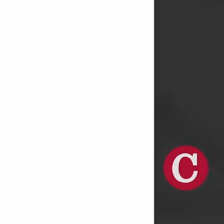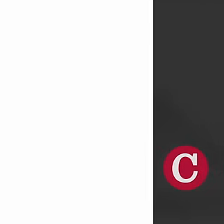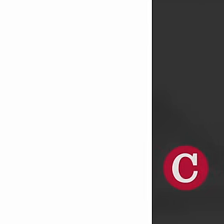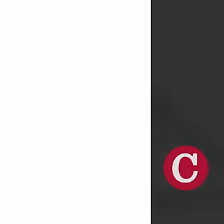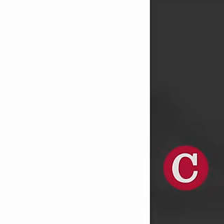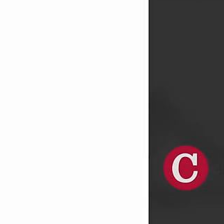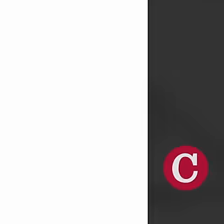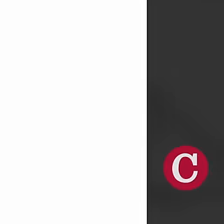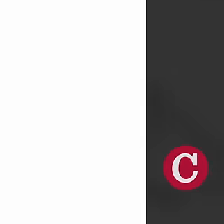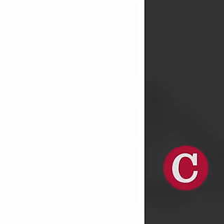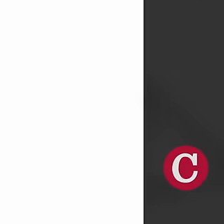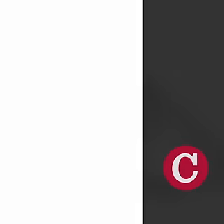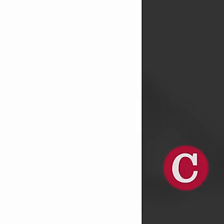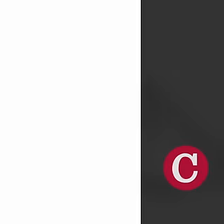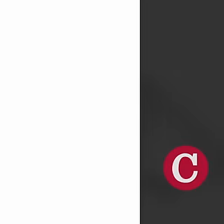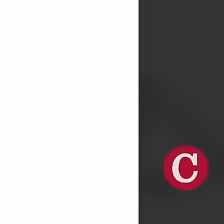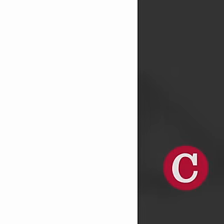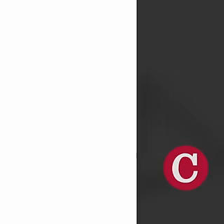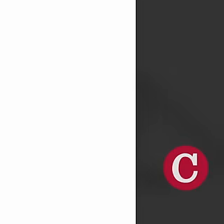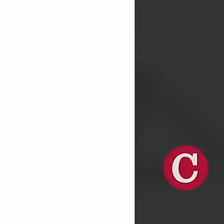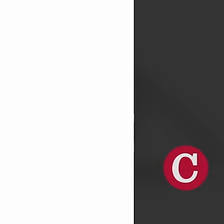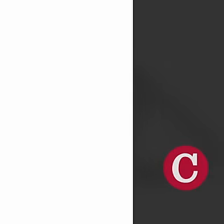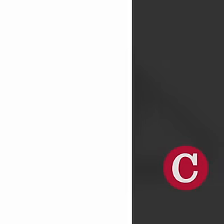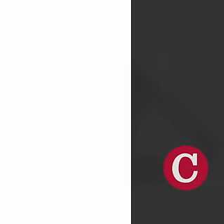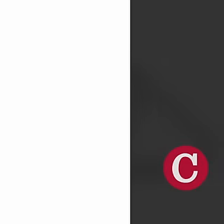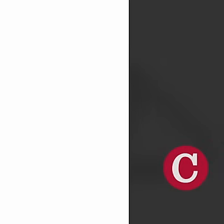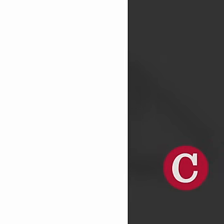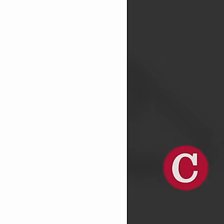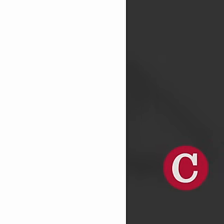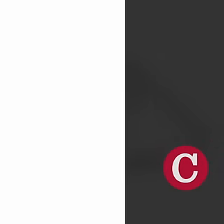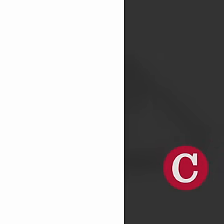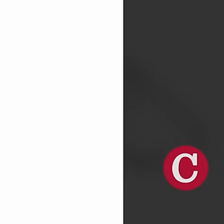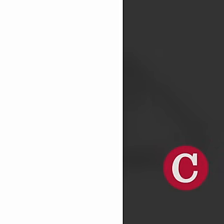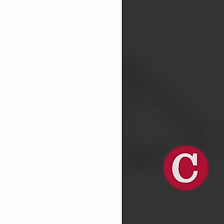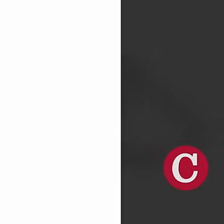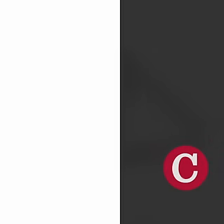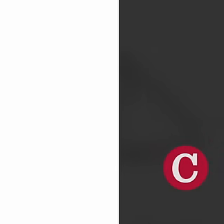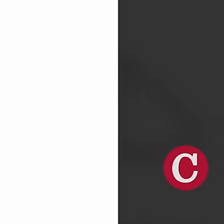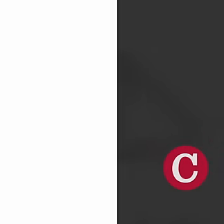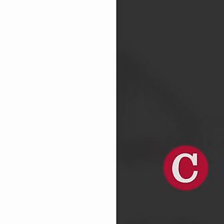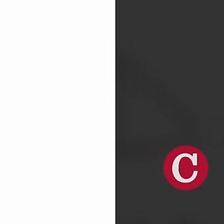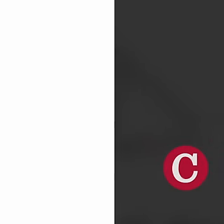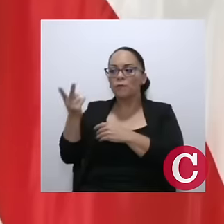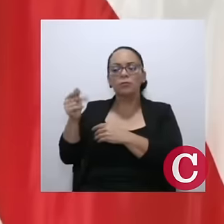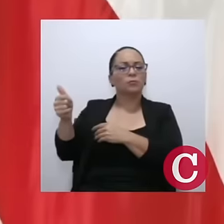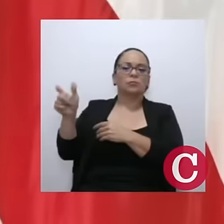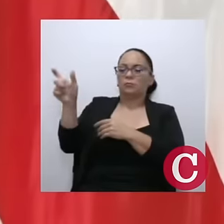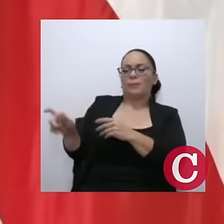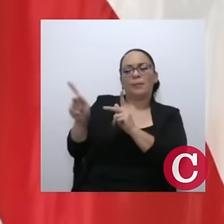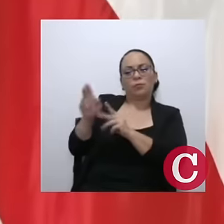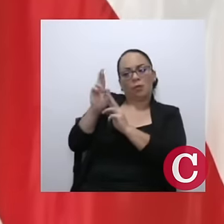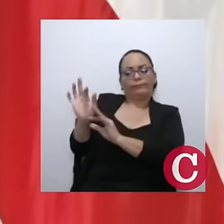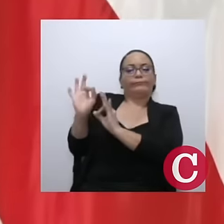Calderón, Laura Chinchilla, José María Figueres, Luis Guillermo Solís, Miguel Ángel Rodríguez y Carlos Alvarado. El